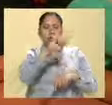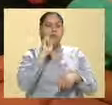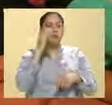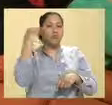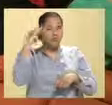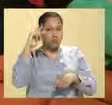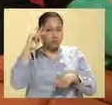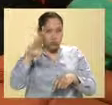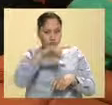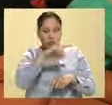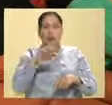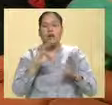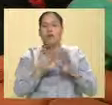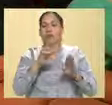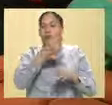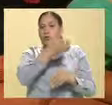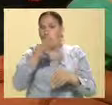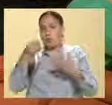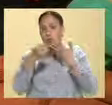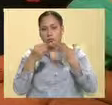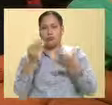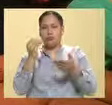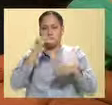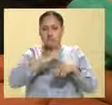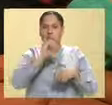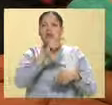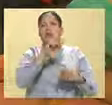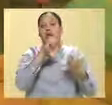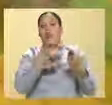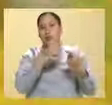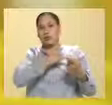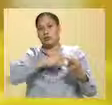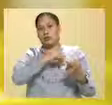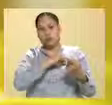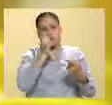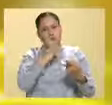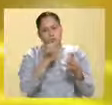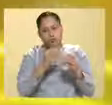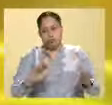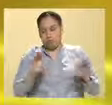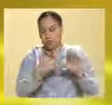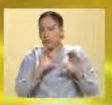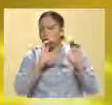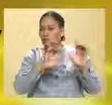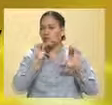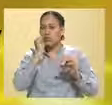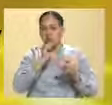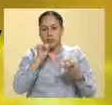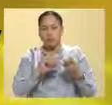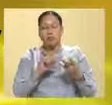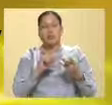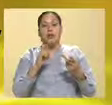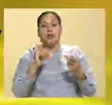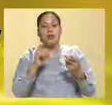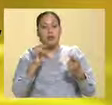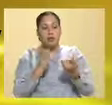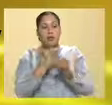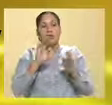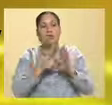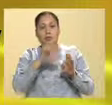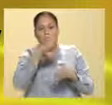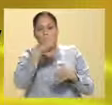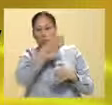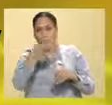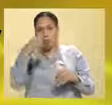sexuales. o los trabajadores sexuales. Una, por cuestiones de salud. Sí. Por Es supuesto. muy importante que haya también una regulación en la